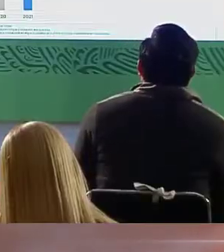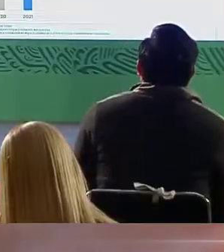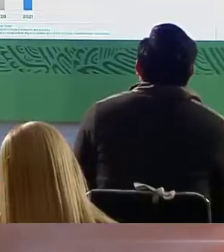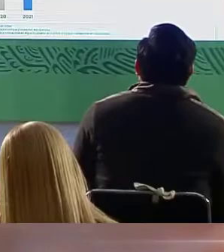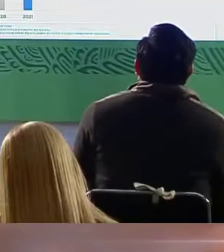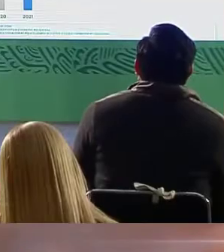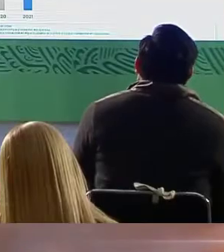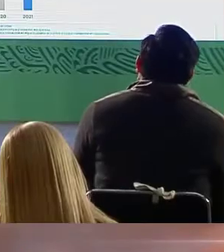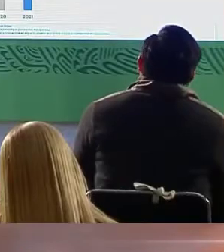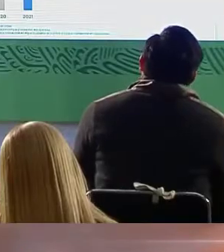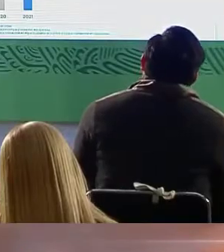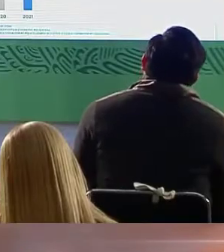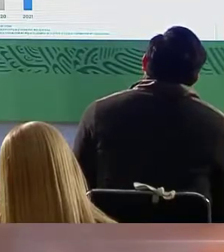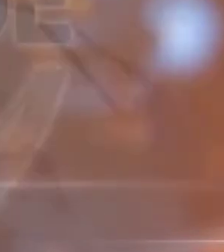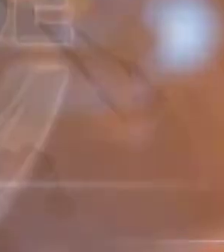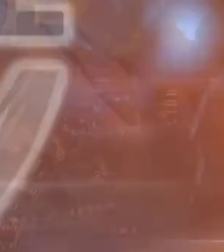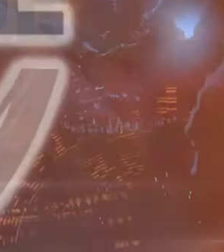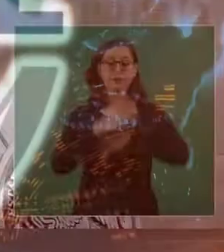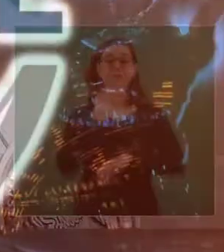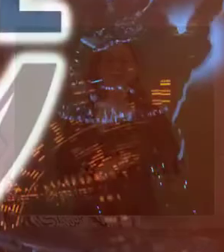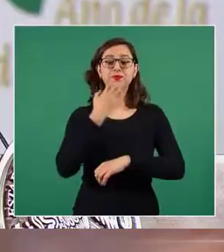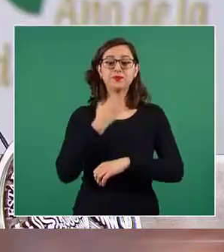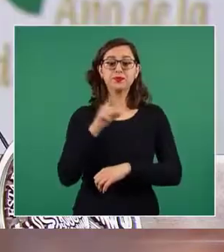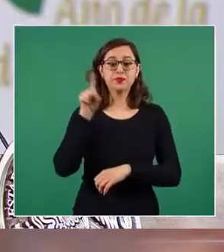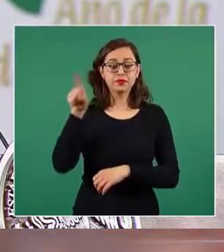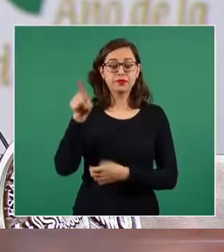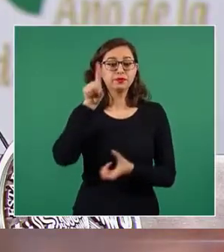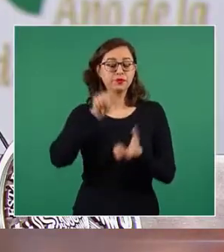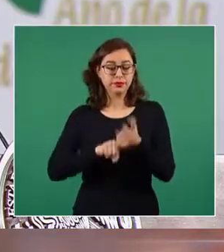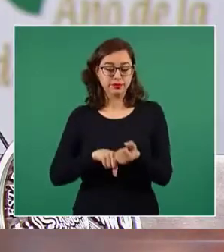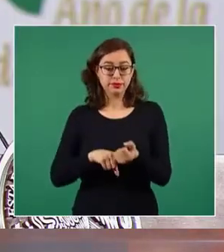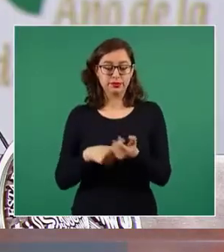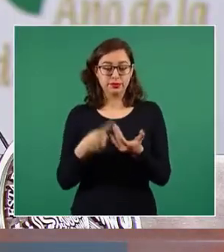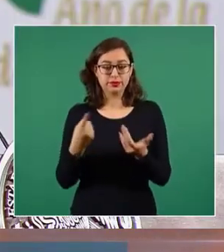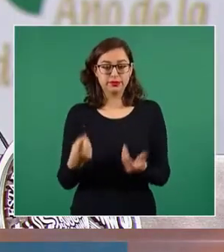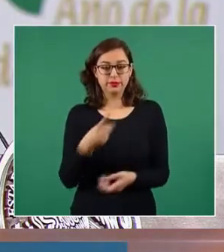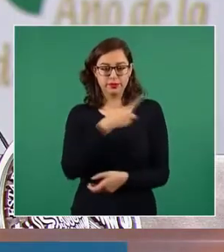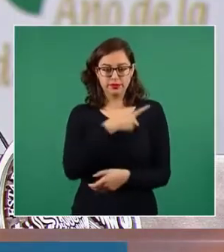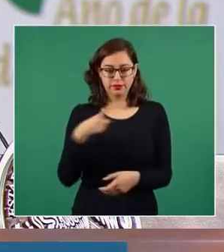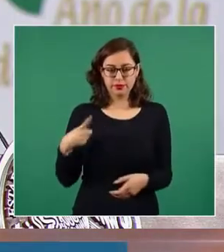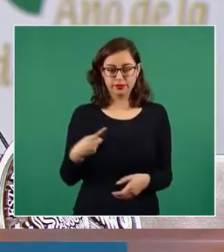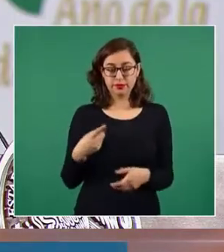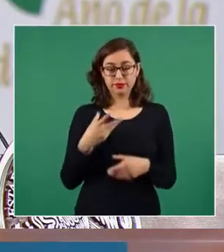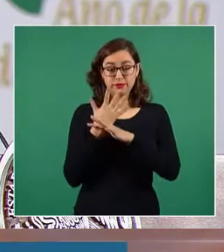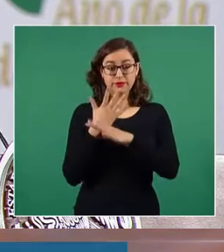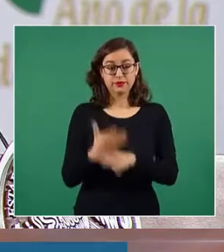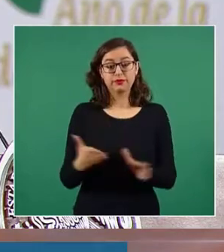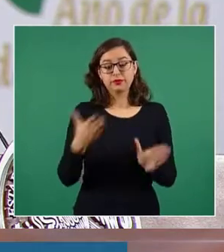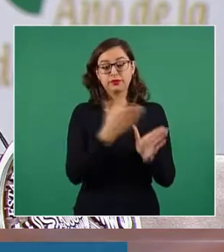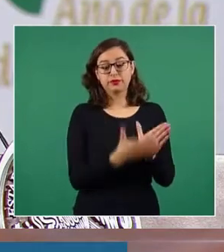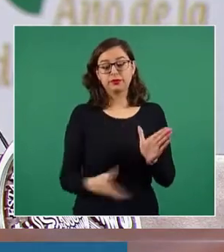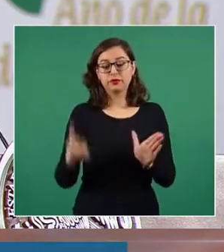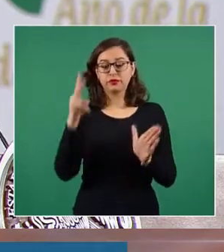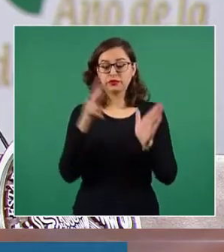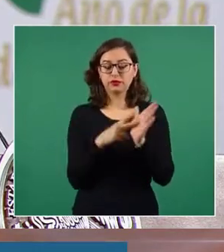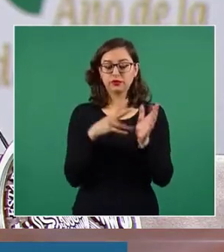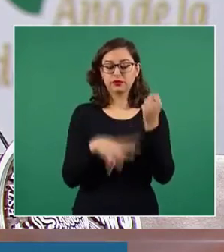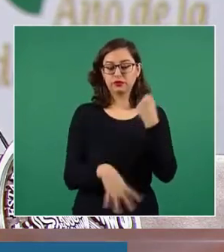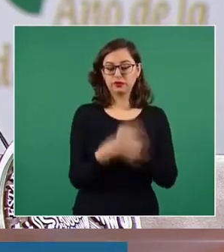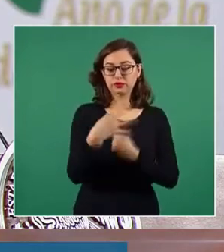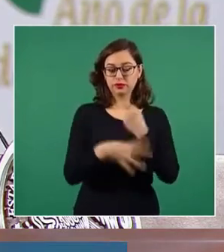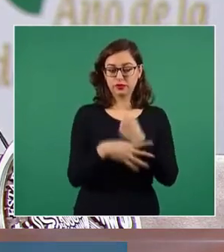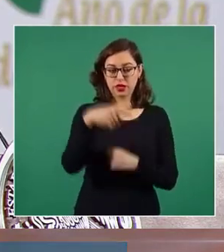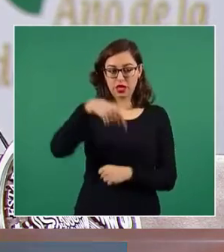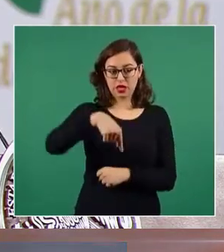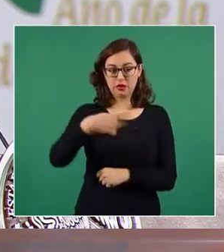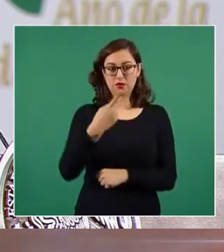subió en este semestre. Grupo TecBull contrató durante el año 2014 con la Procuraduría General de la